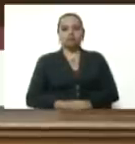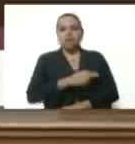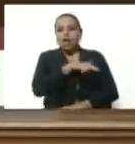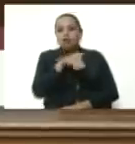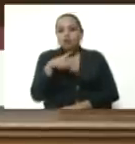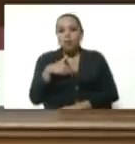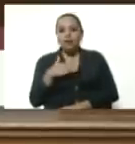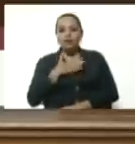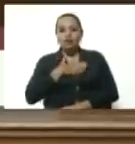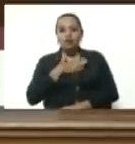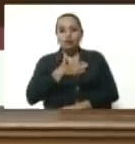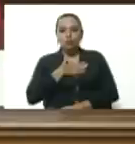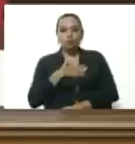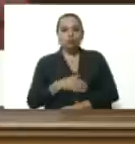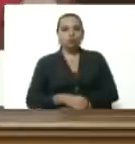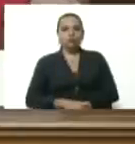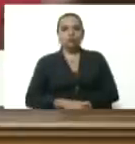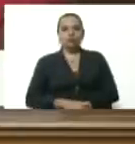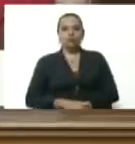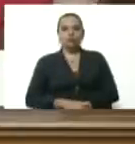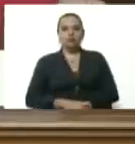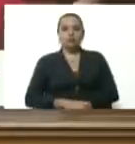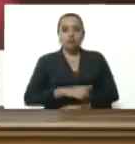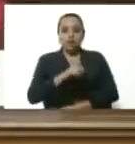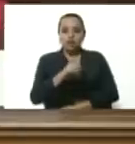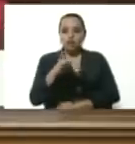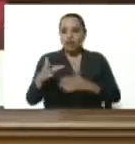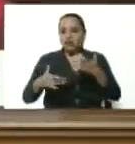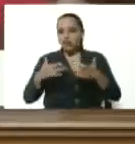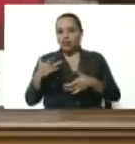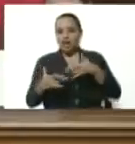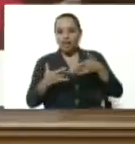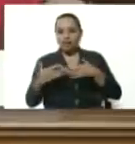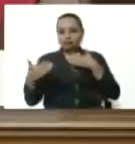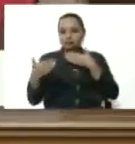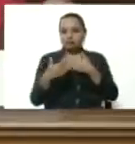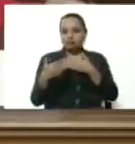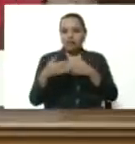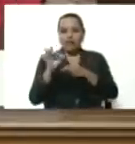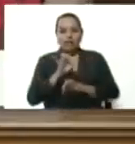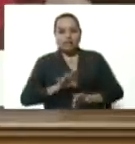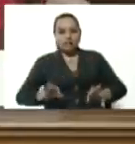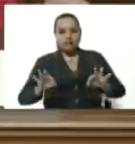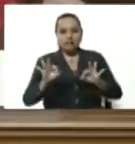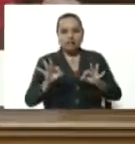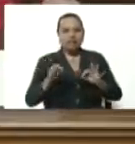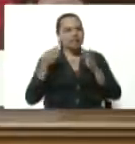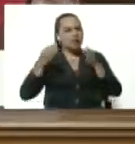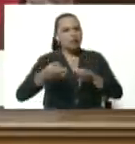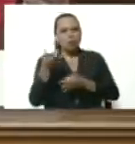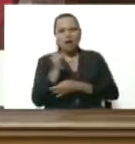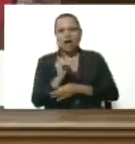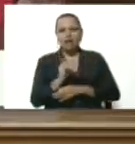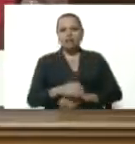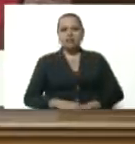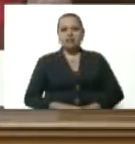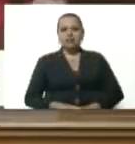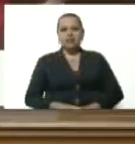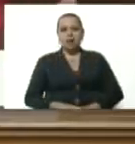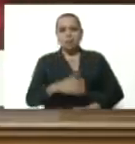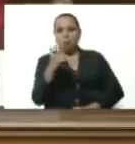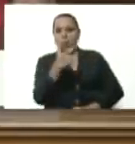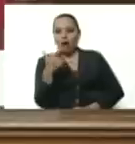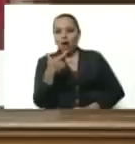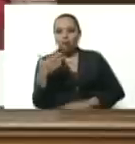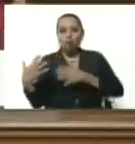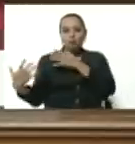que es nuestro. Ahora, estos son actos de provocación. Nadie dude que detrás de esto lo que hay son actos de